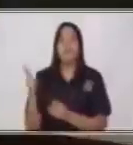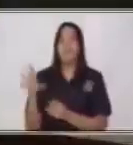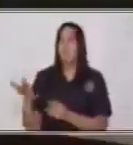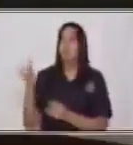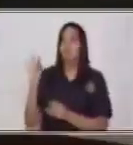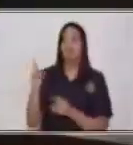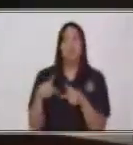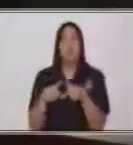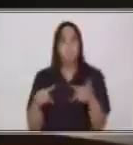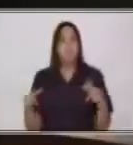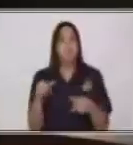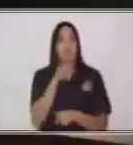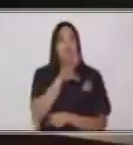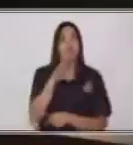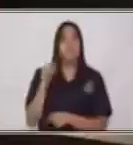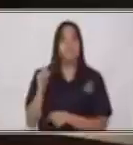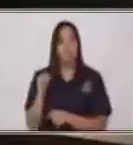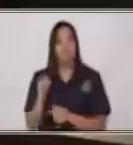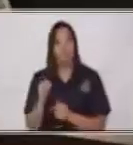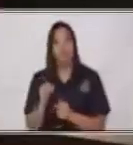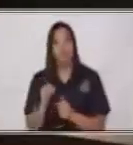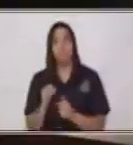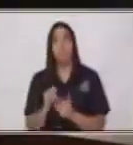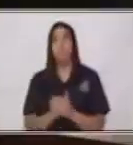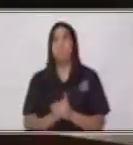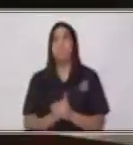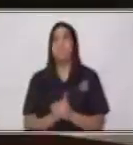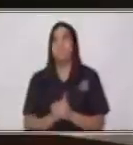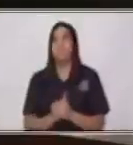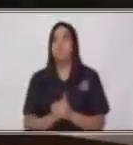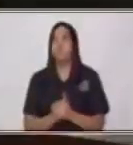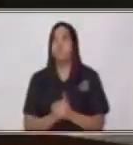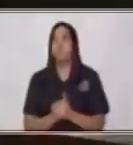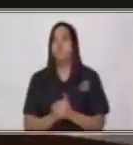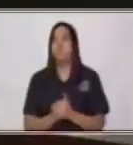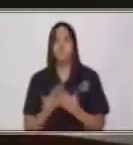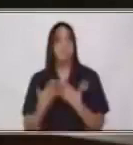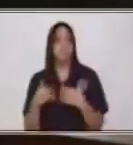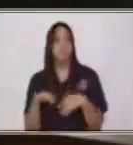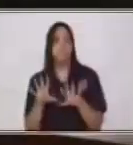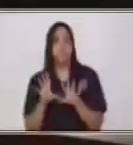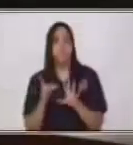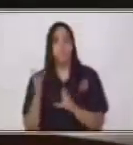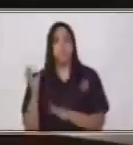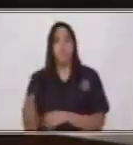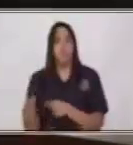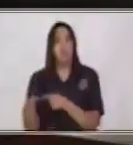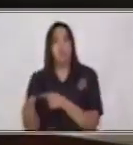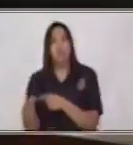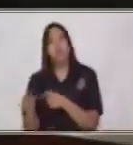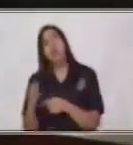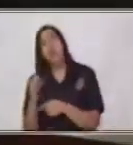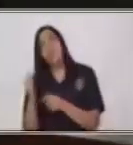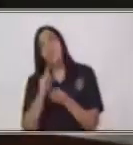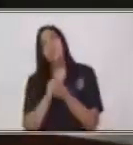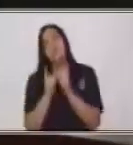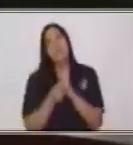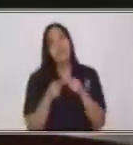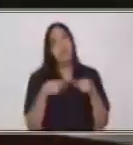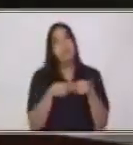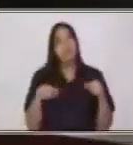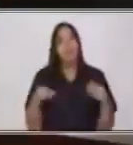de 50. Luego, ahora vamos, hemos usado monedas, ahora vamos a usar billetes de a